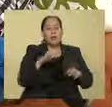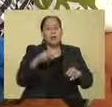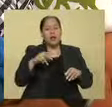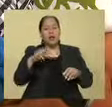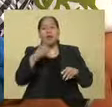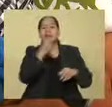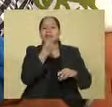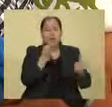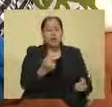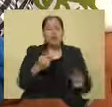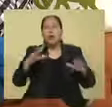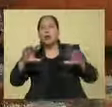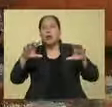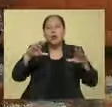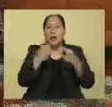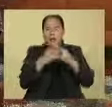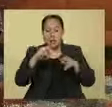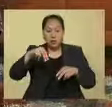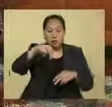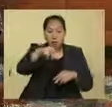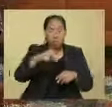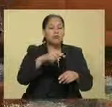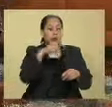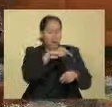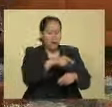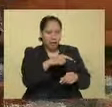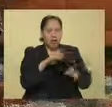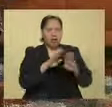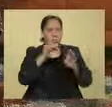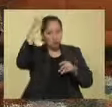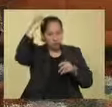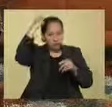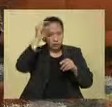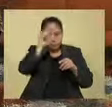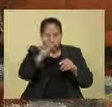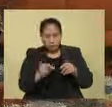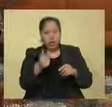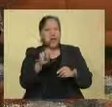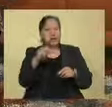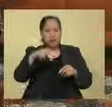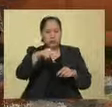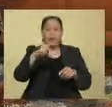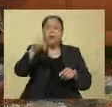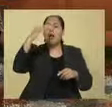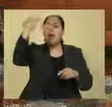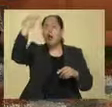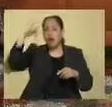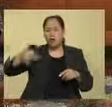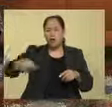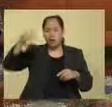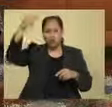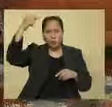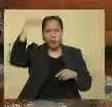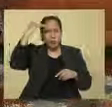el sistema nervioso central. Y tú lo tienes que... Ya como eres cuando estás adulto, pues ya es mucho más difícil